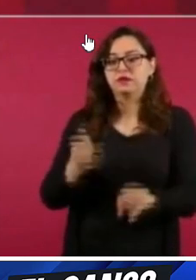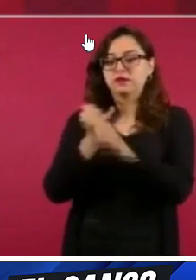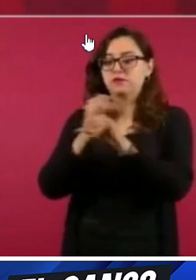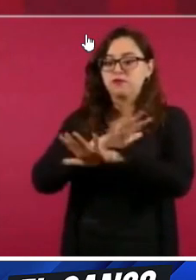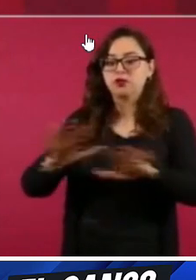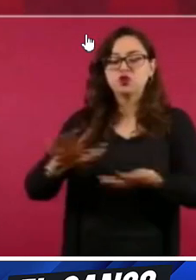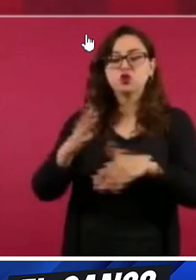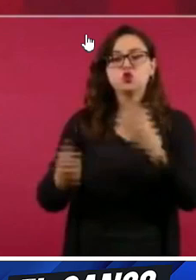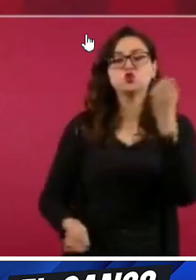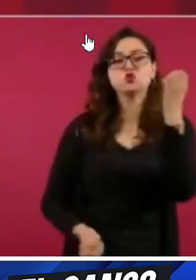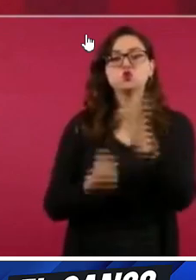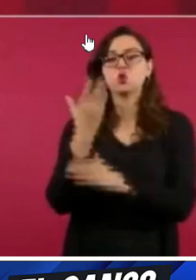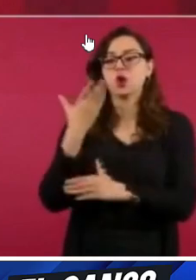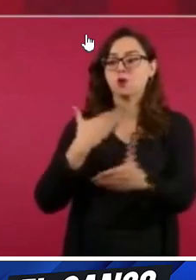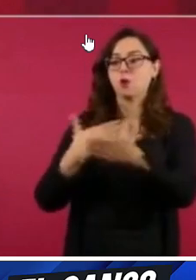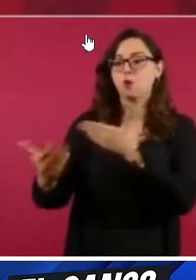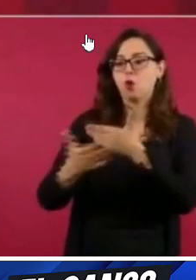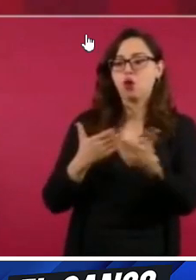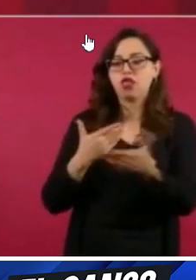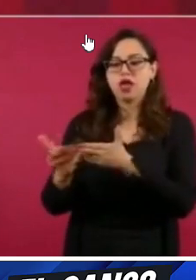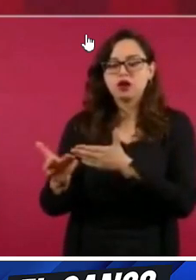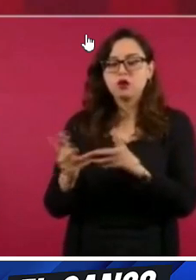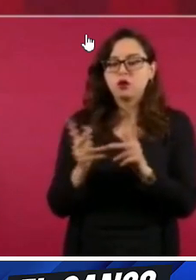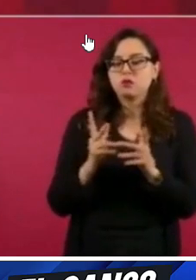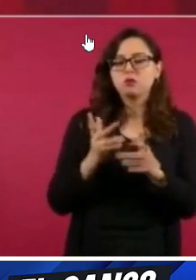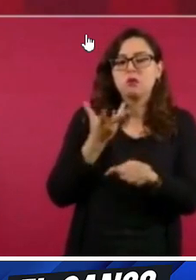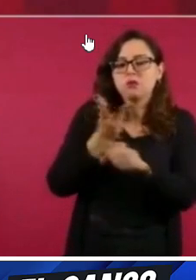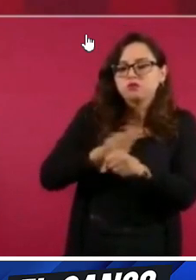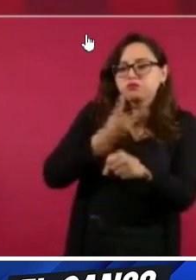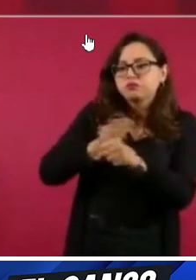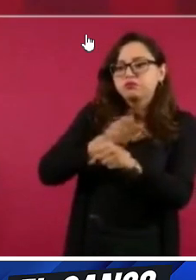información. Por eso son profesionales